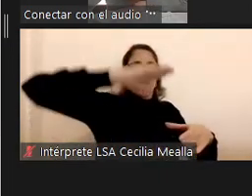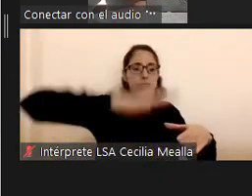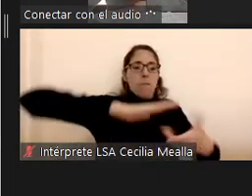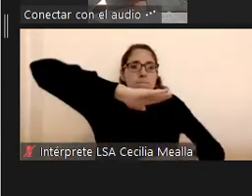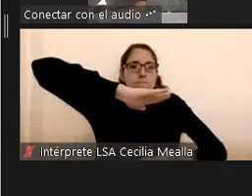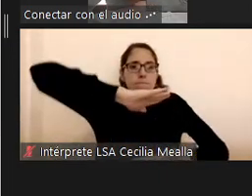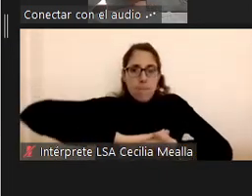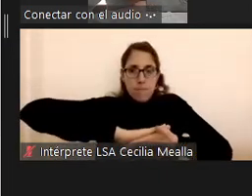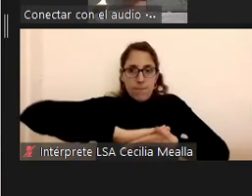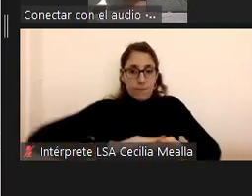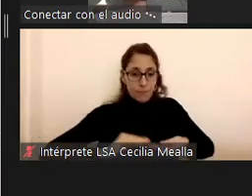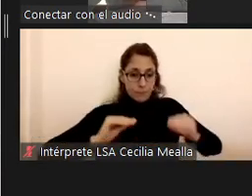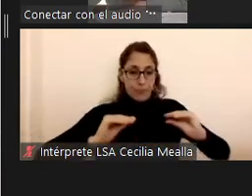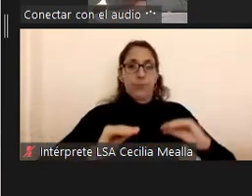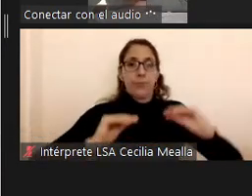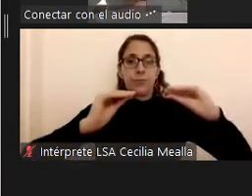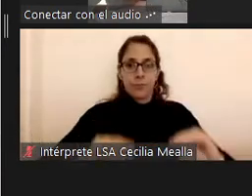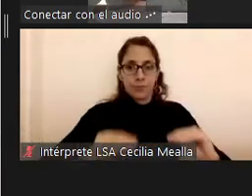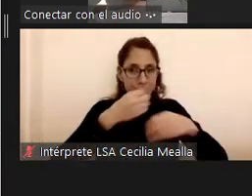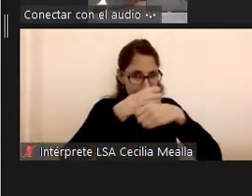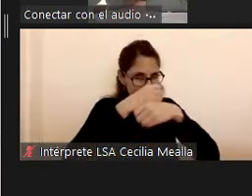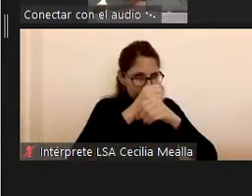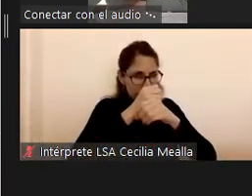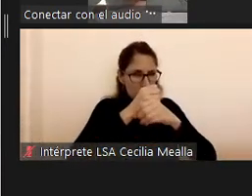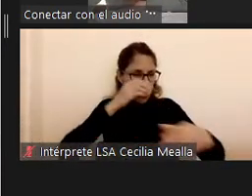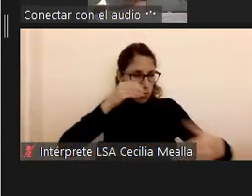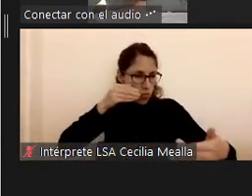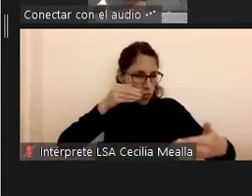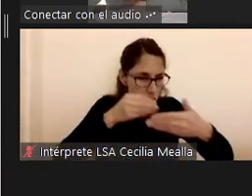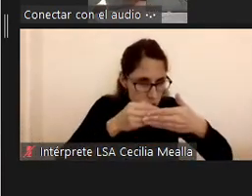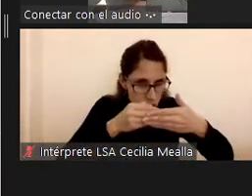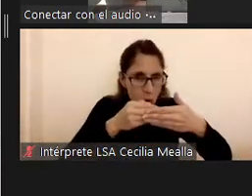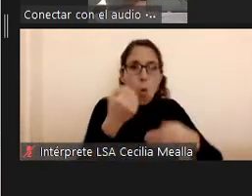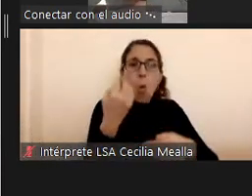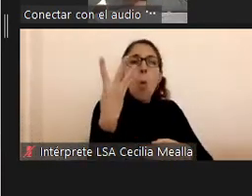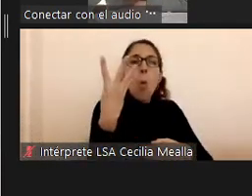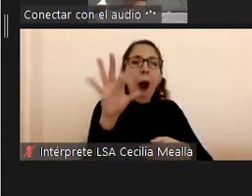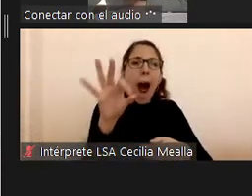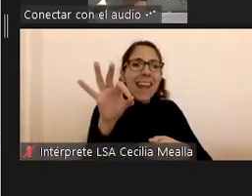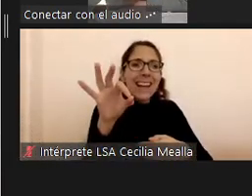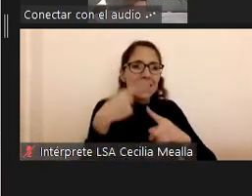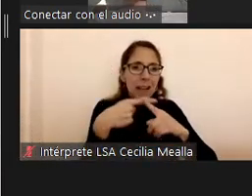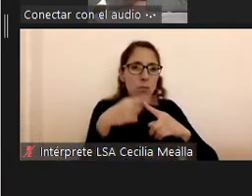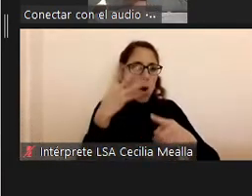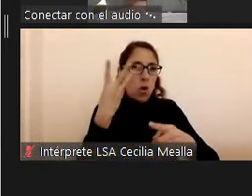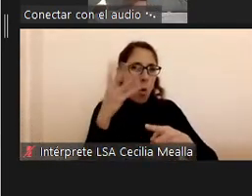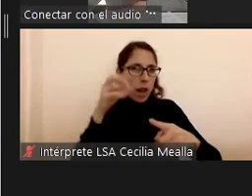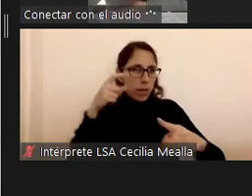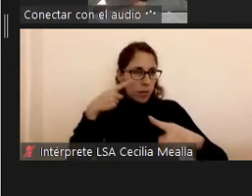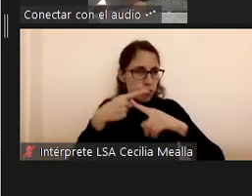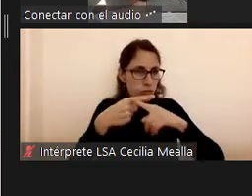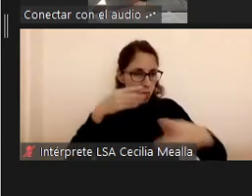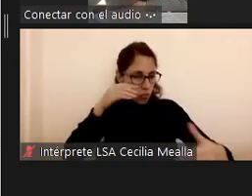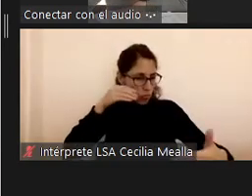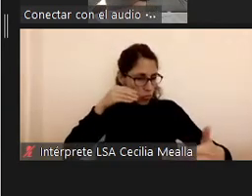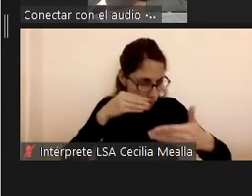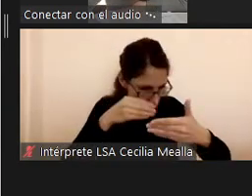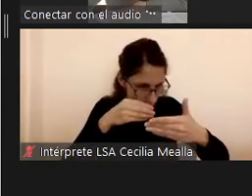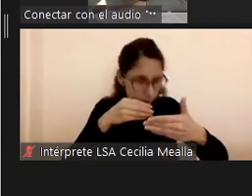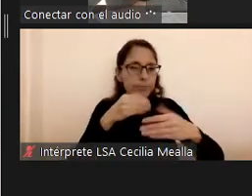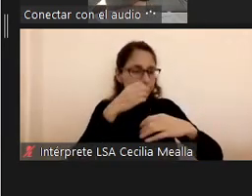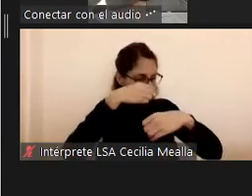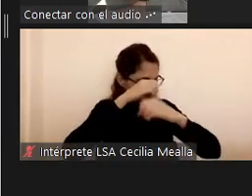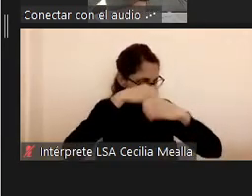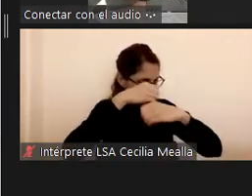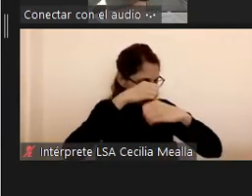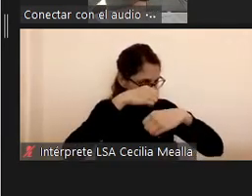a un aumento de 40 por. Vamos a observar esta imagen. Si lo observamos por el microscopio,